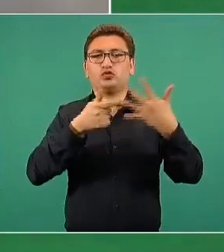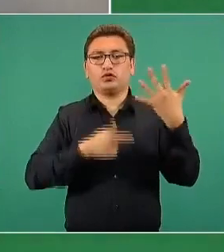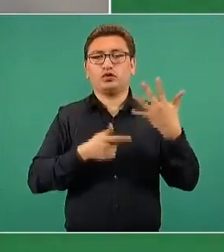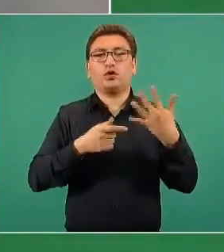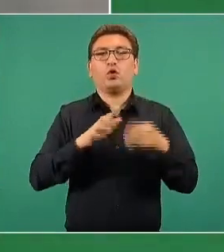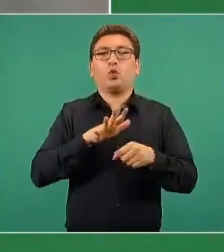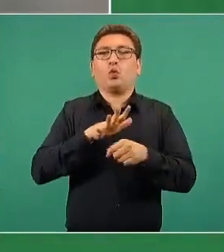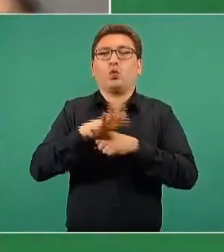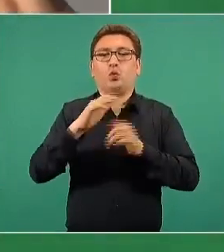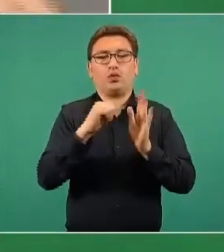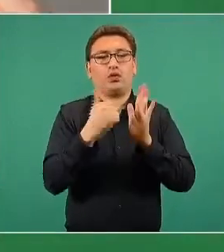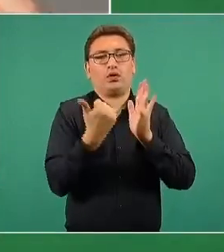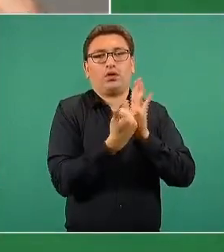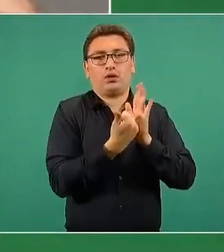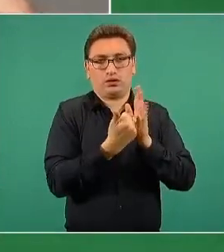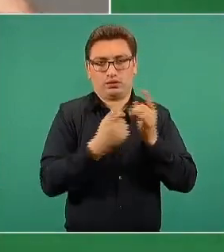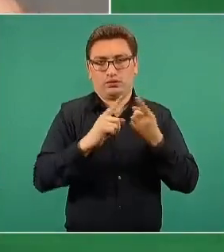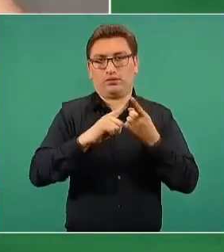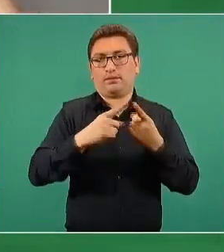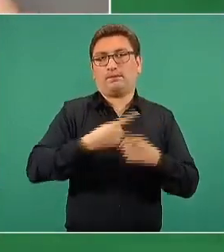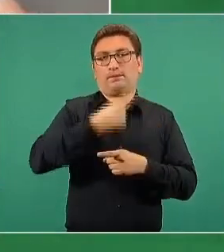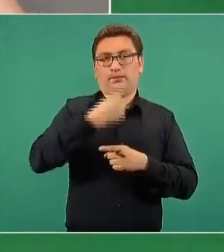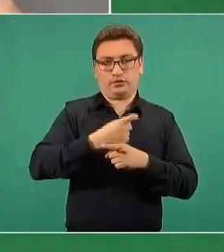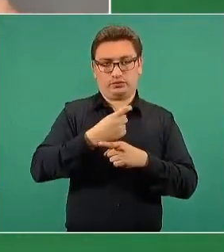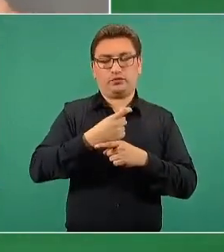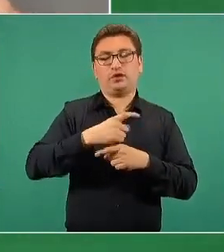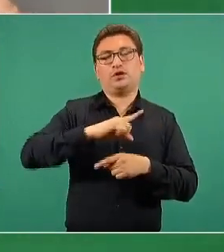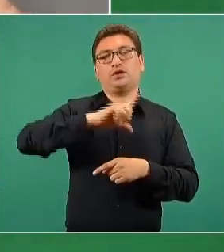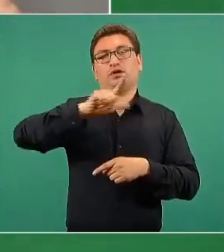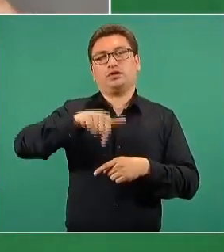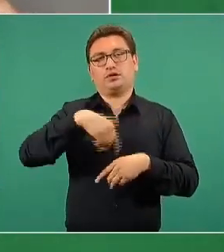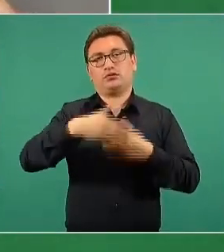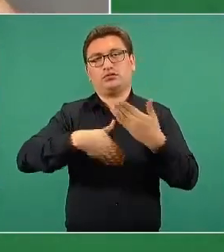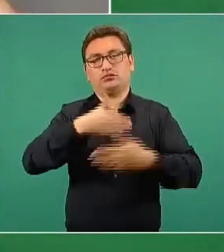tipo de vacuna que se le aplicó en una primera dosis y